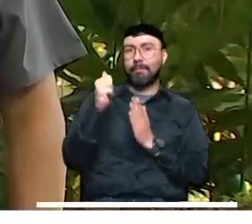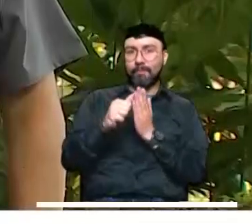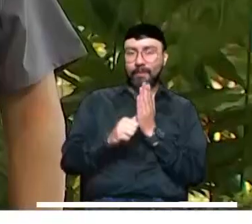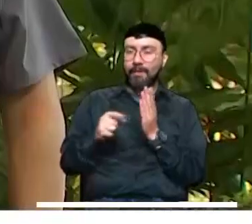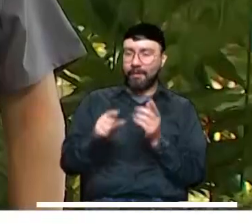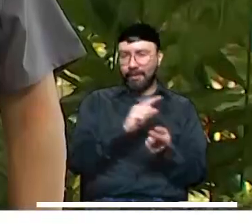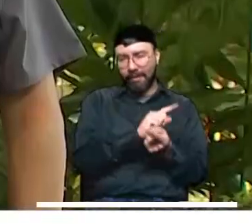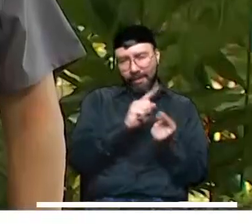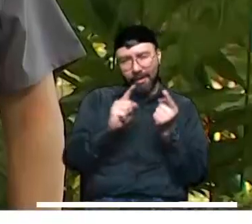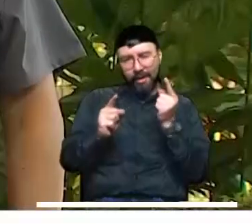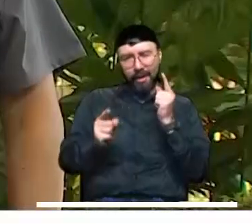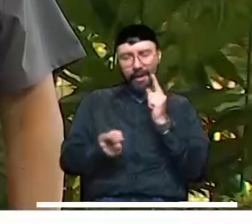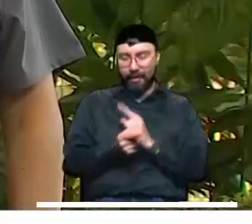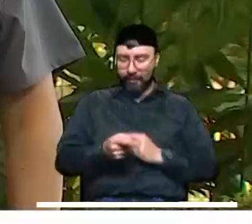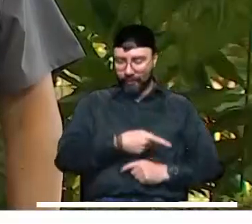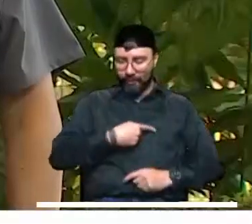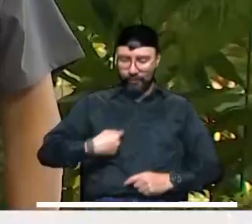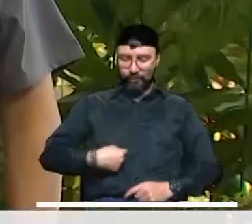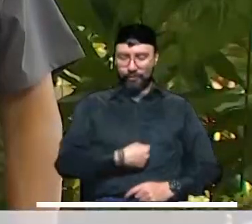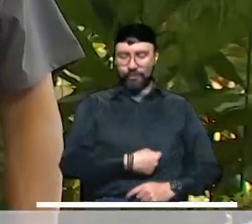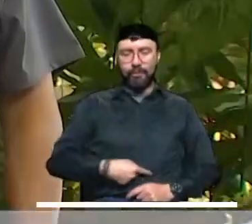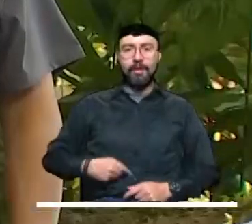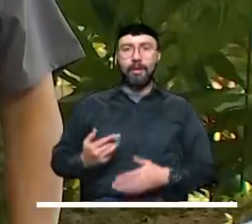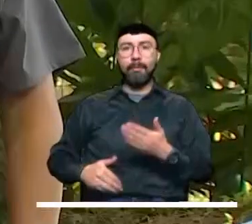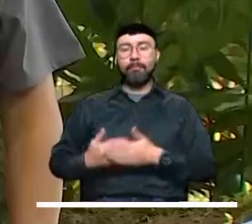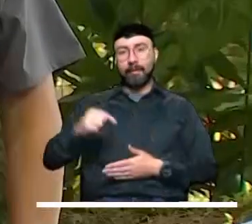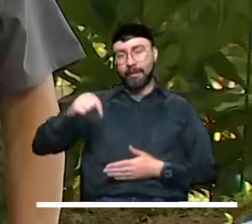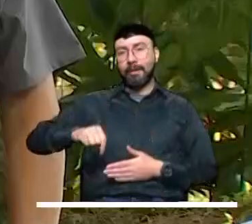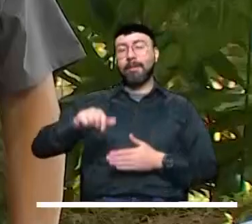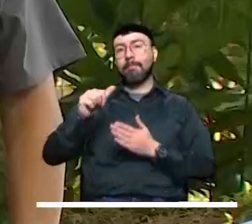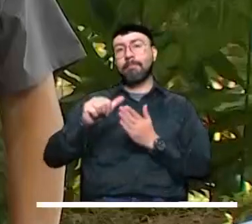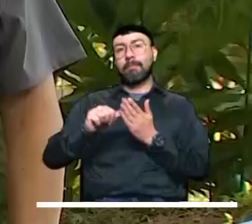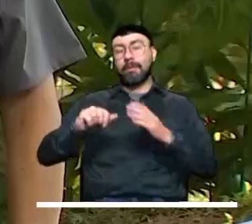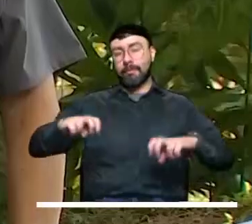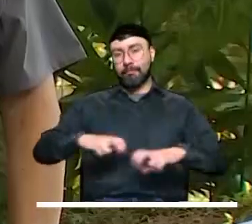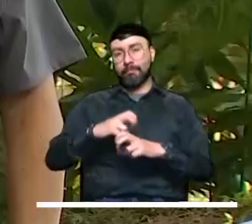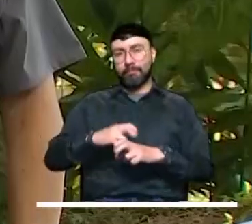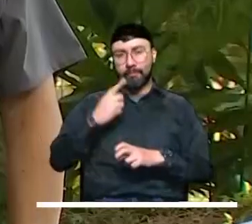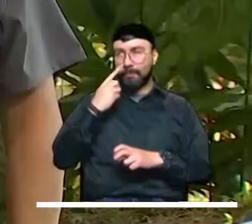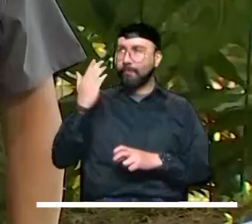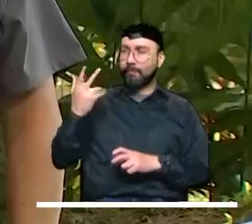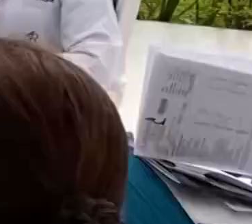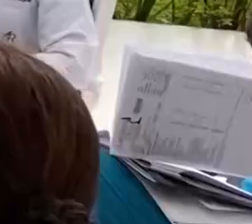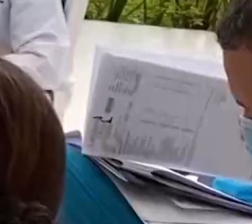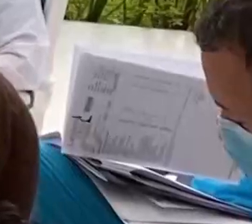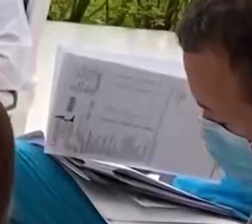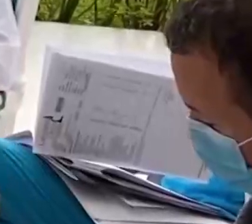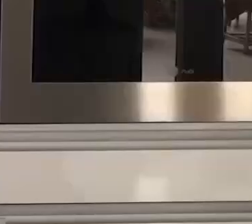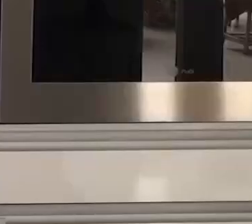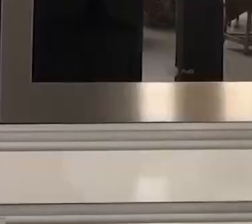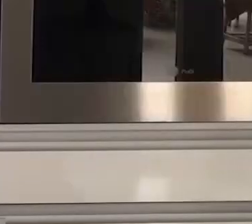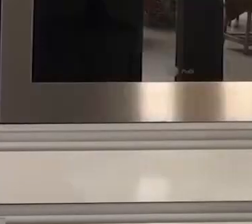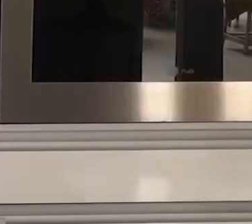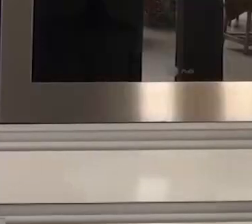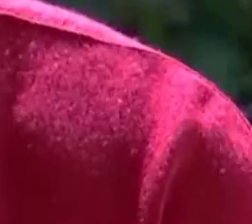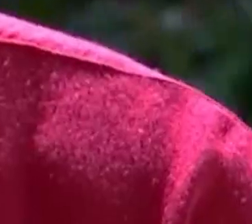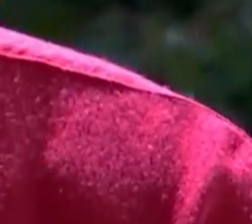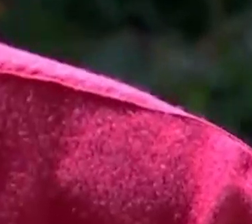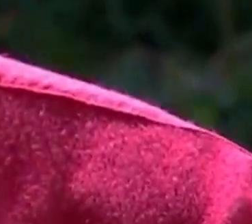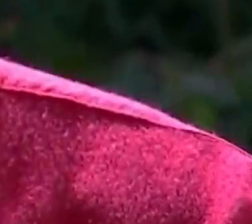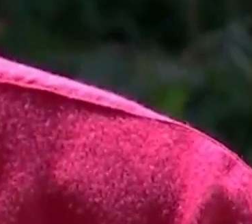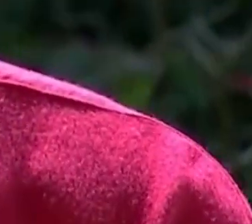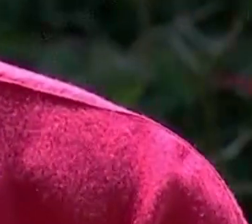de cambio metabólico que se ha iniciado en el Parque de la Salud de Dos Quebradas. Vamos a ver estas notas saludables. Corazón,